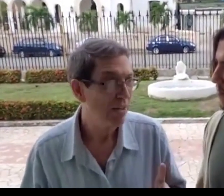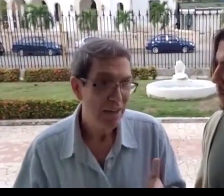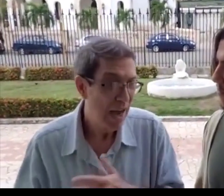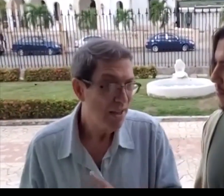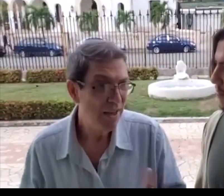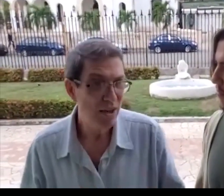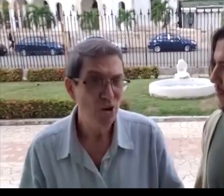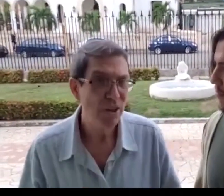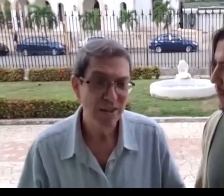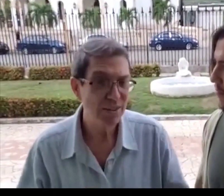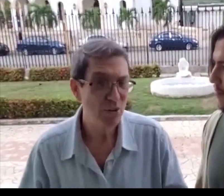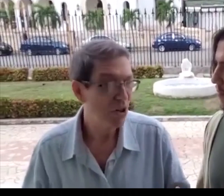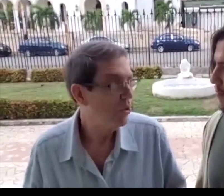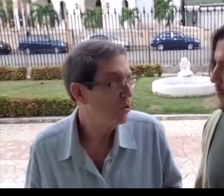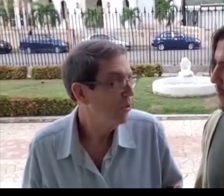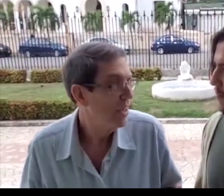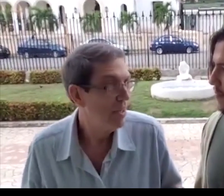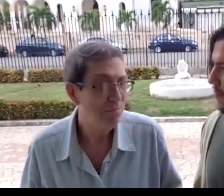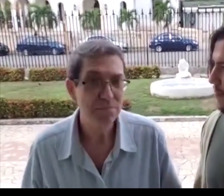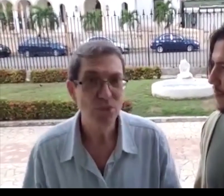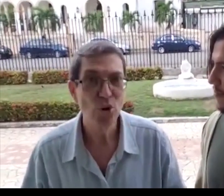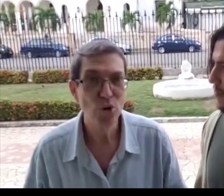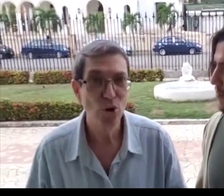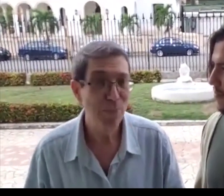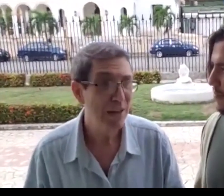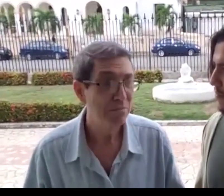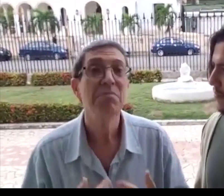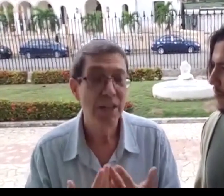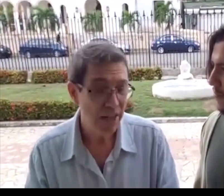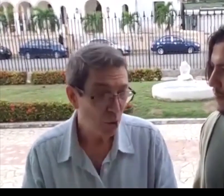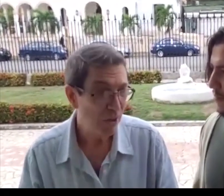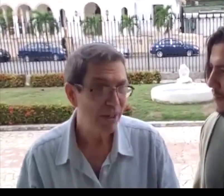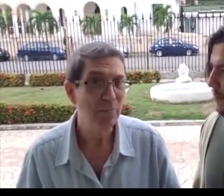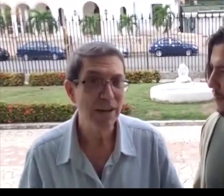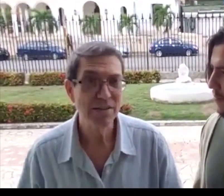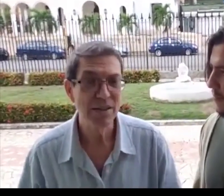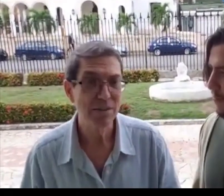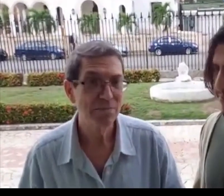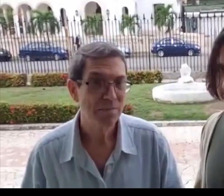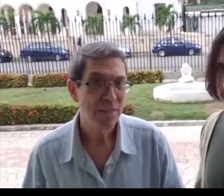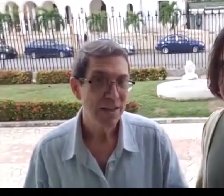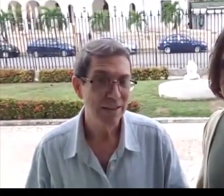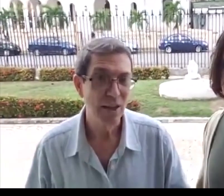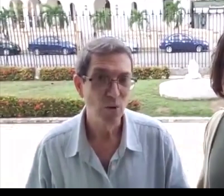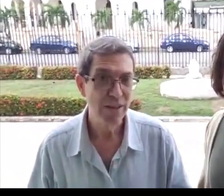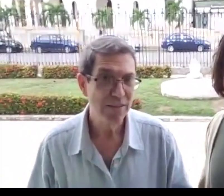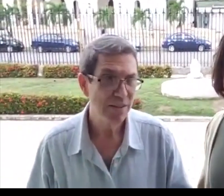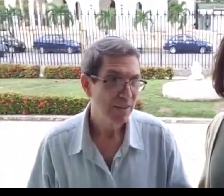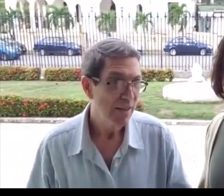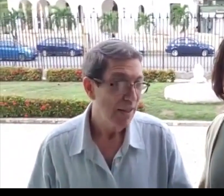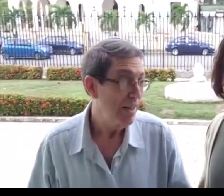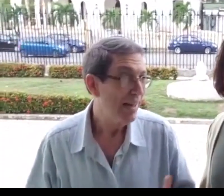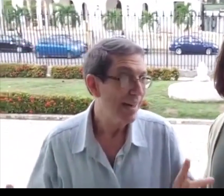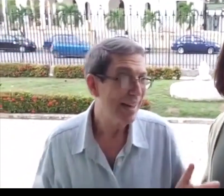Cuba ayer y hoy ha sido una cobertura normal, incluida la prensa